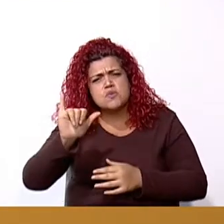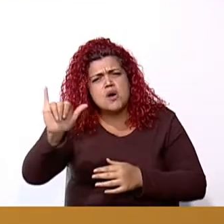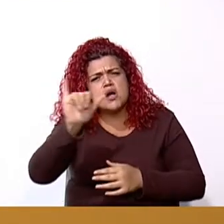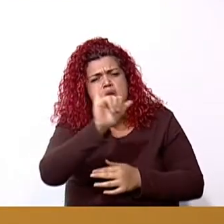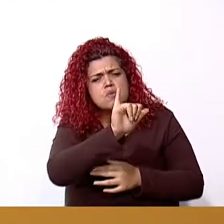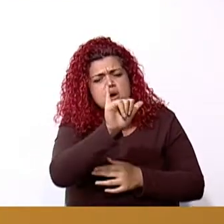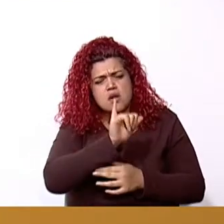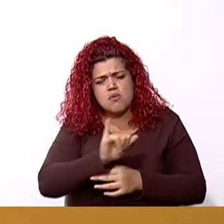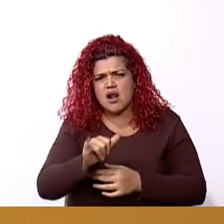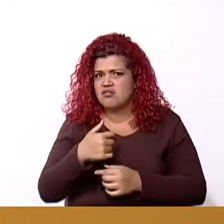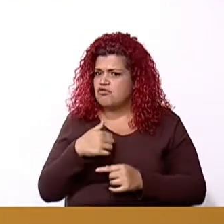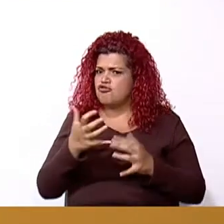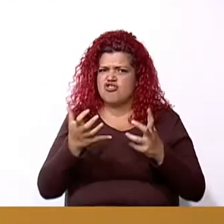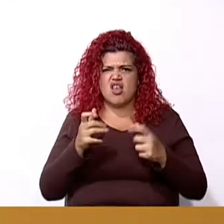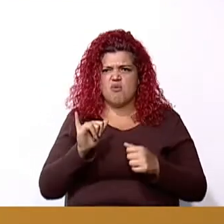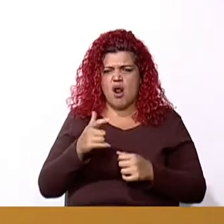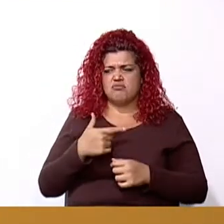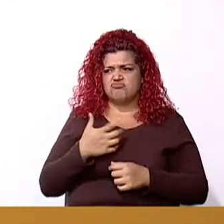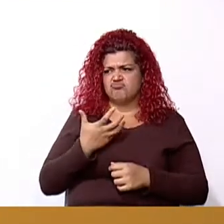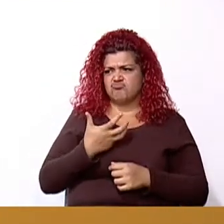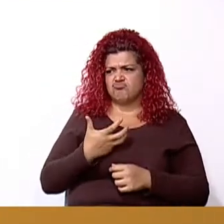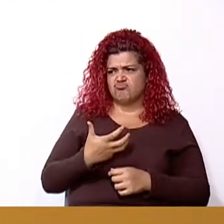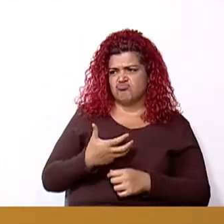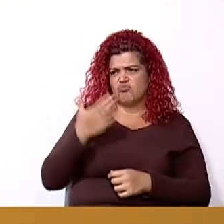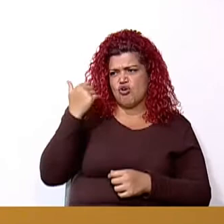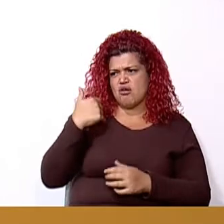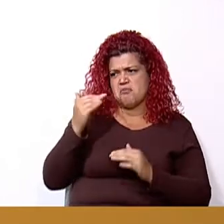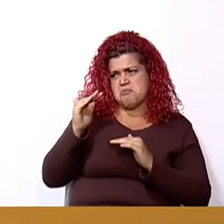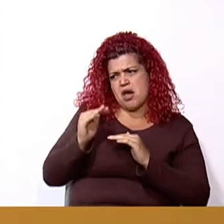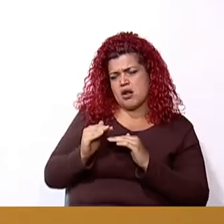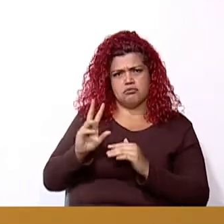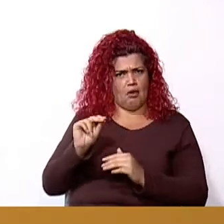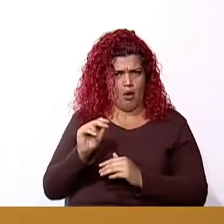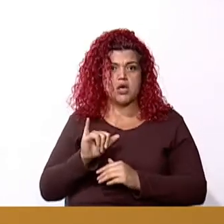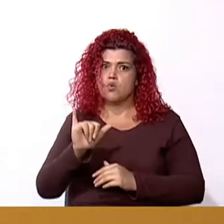iguales. No queremos que alguien se vaya a resentir porque le pusimos menos.